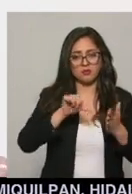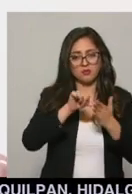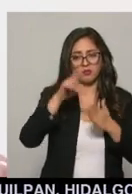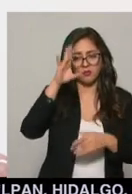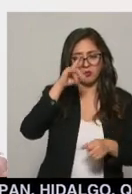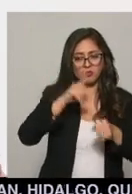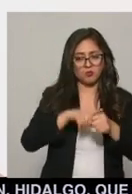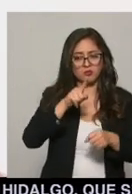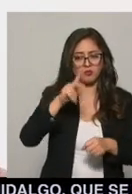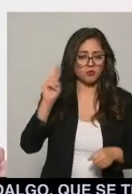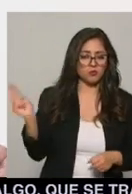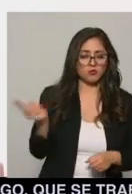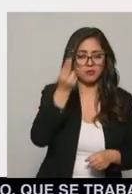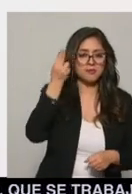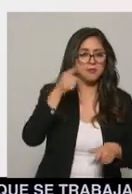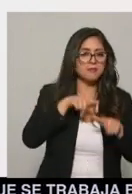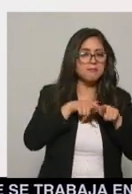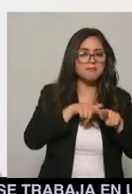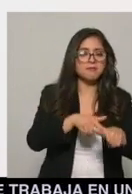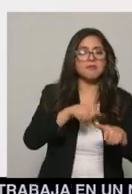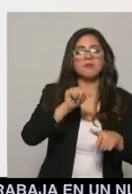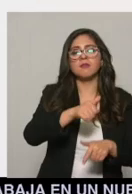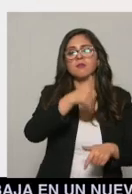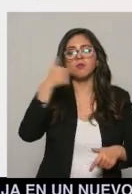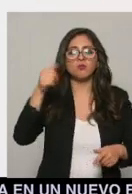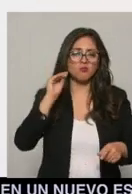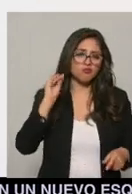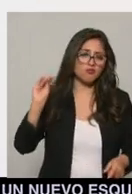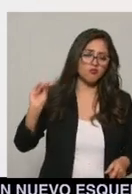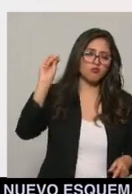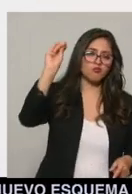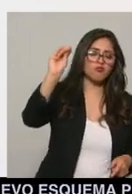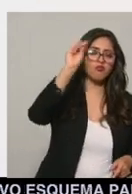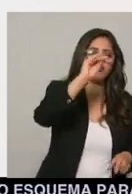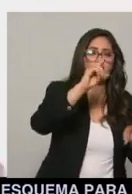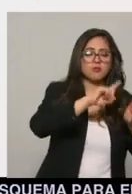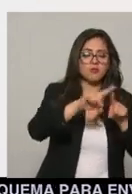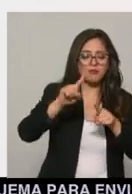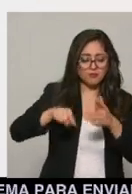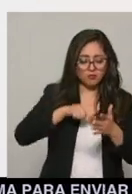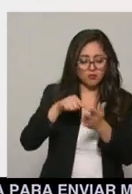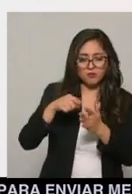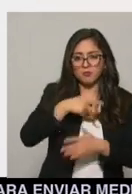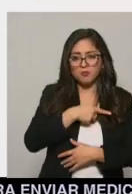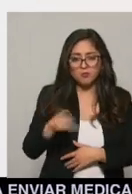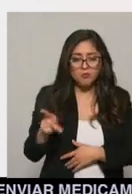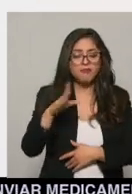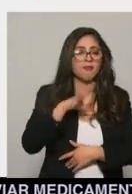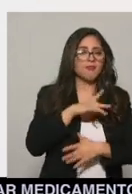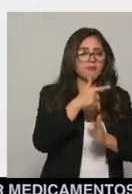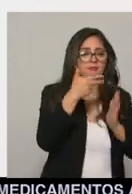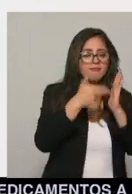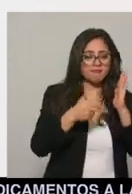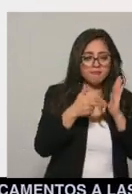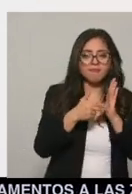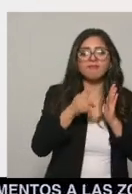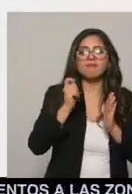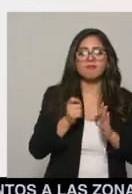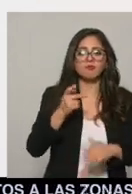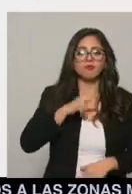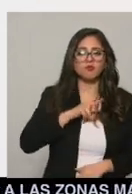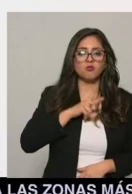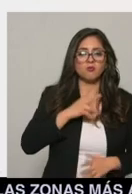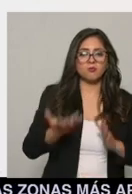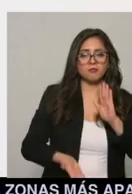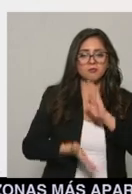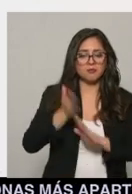sigue viva porque se va a zonas marginadas, Mariana. Se presenta, hacemos taller, yo me voy a Milpalta con los